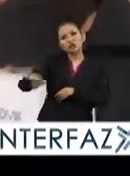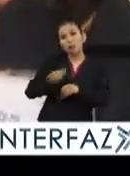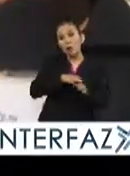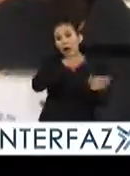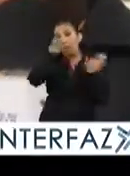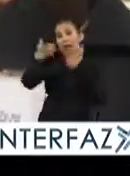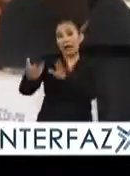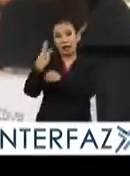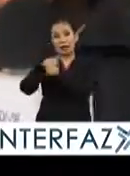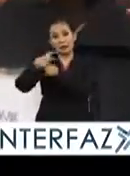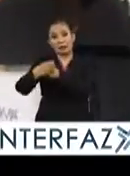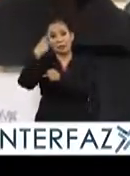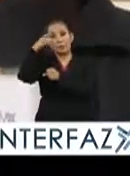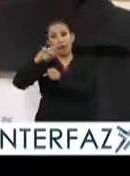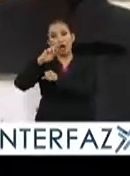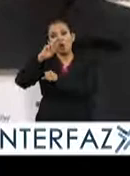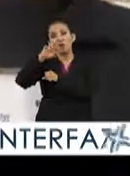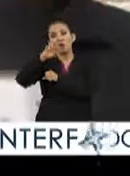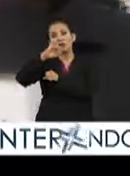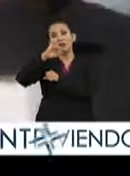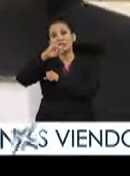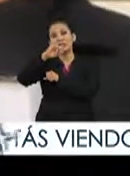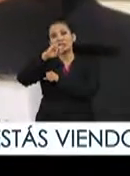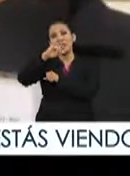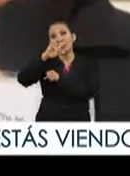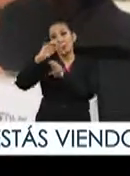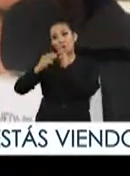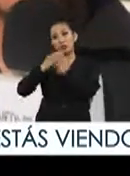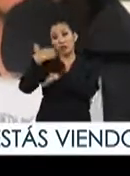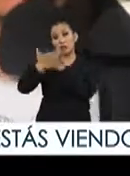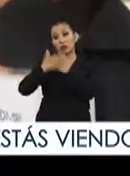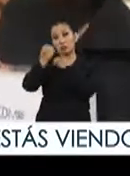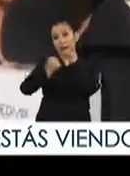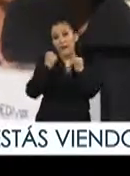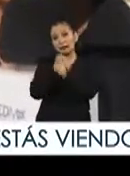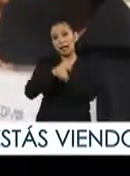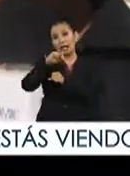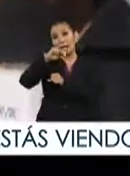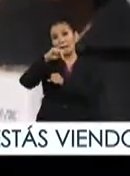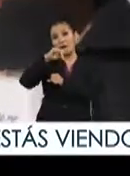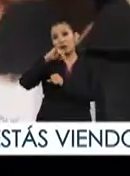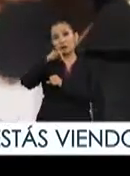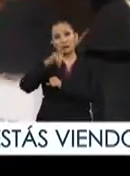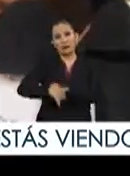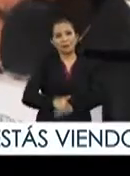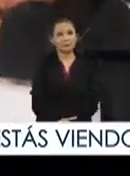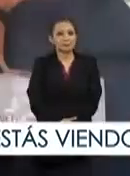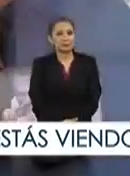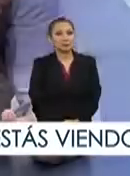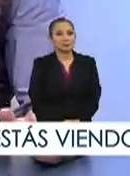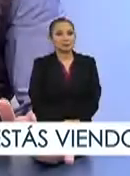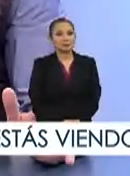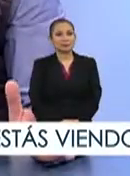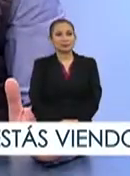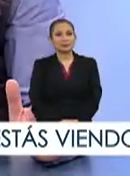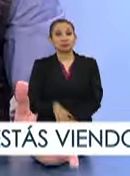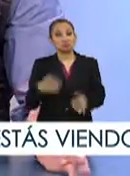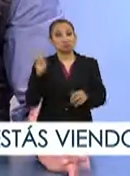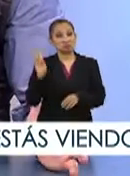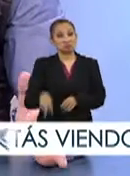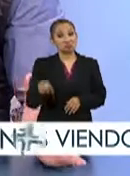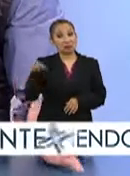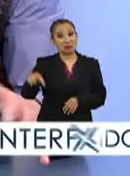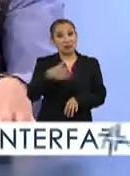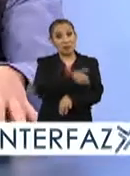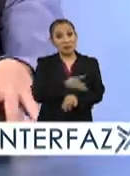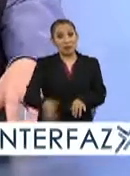pase, buscará la invitación para la Universidad Mundial que se llevará a cabo el próximo año en Nápoles, Italia. Jorge. Sin lugar a dudas, Lalo,